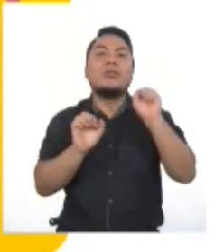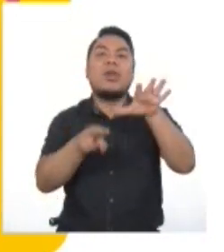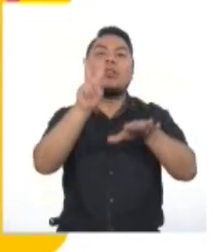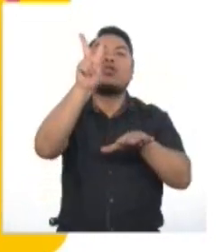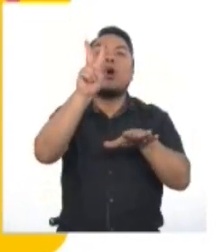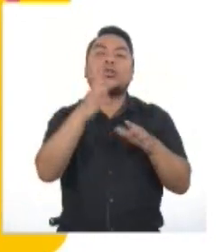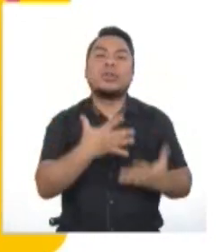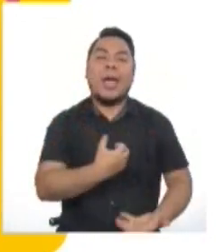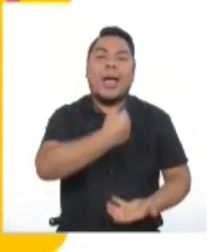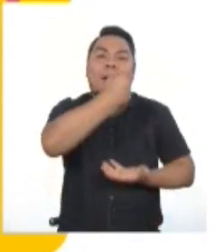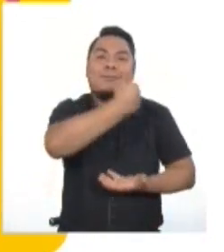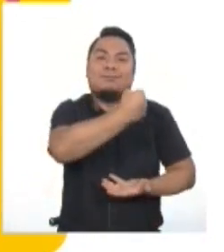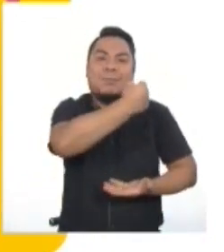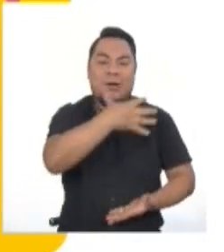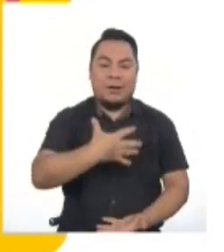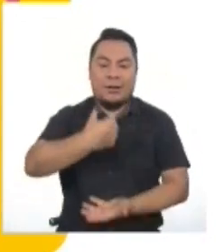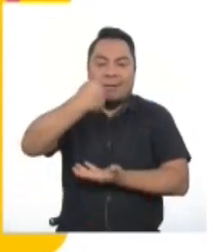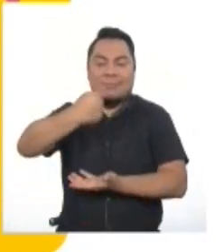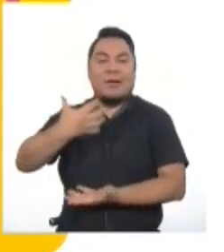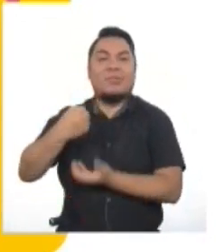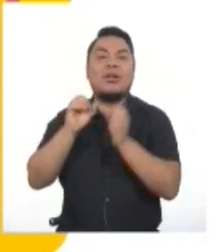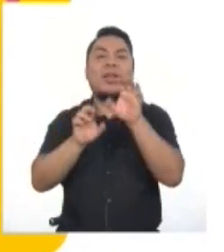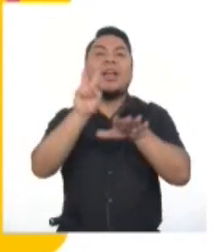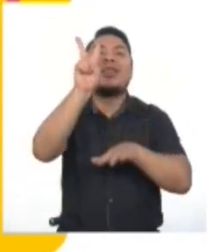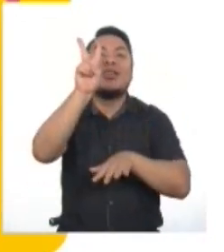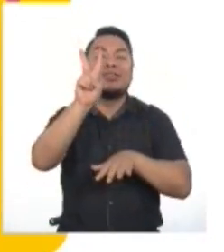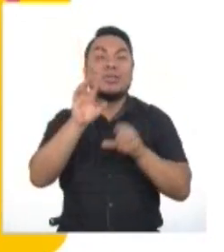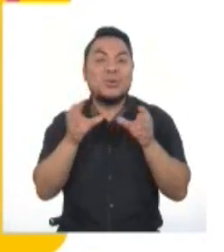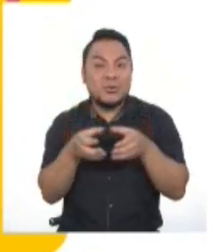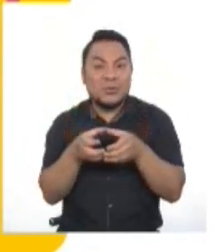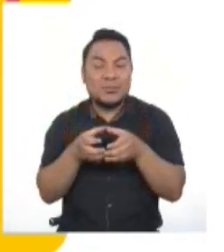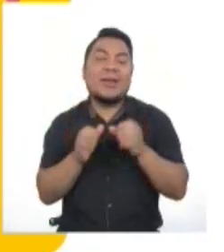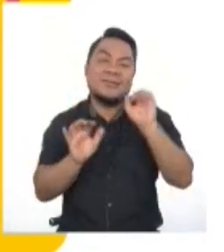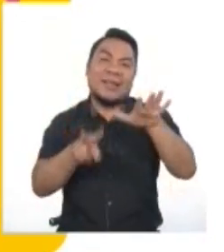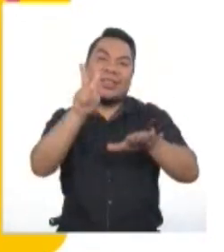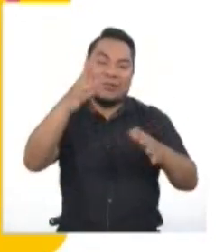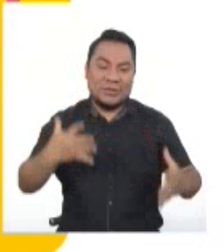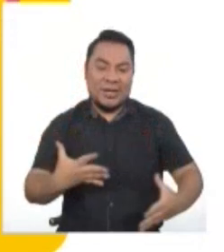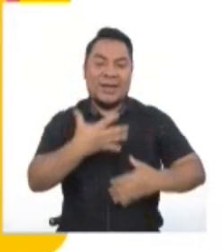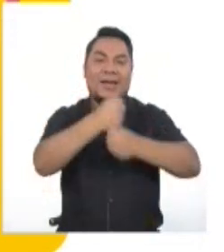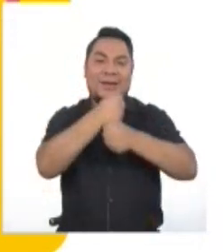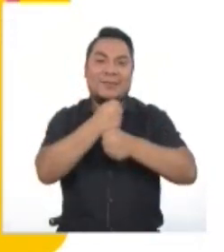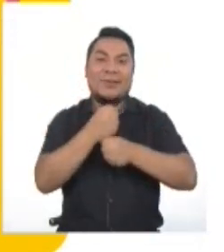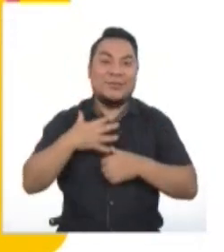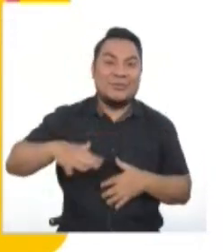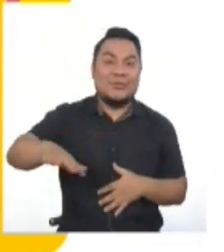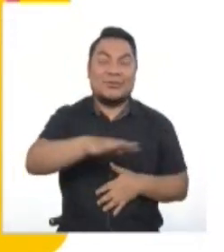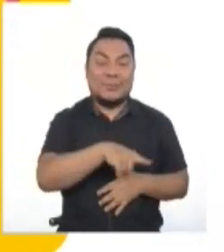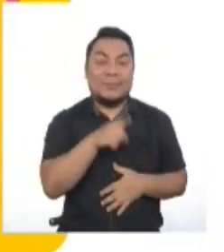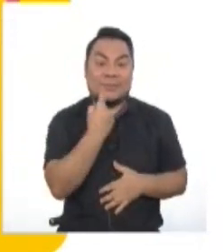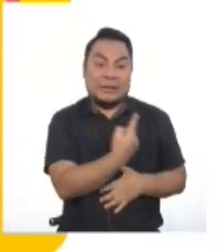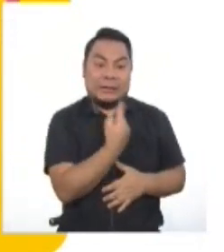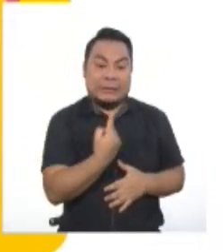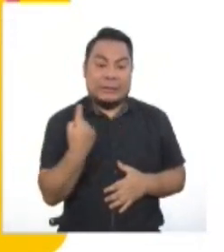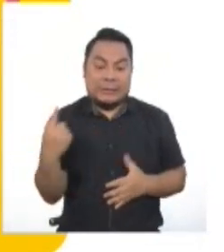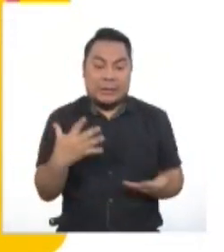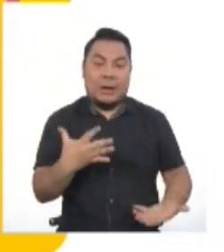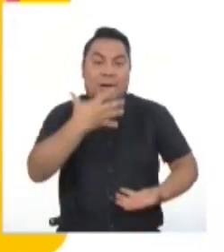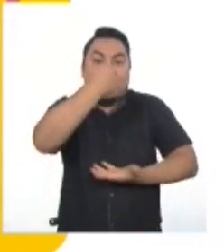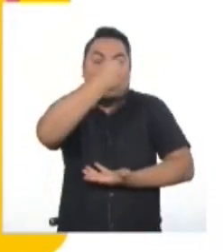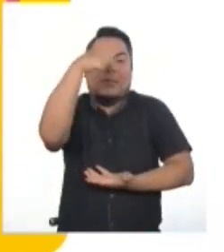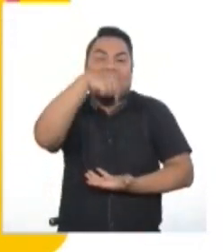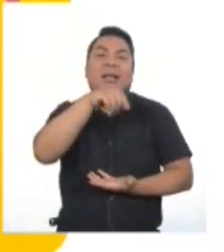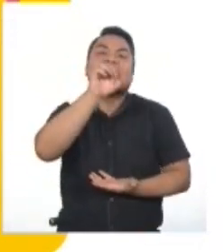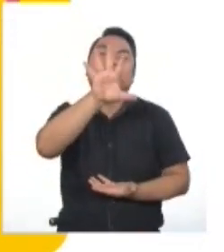grupos de cada alimento. Eso significa 12 canastas en total. Cada canasta contiene